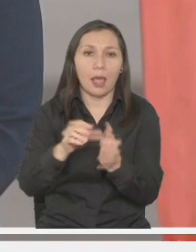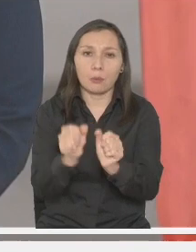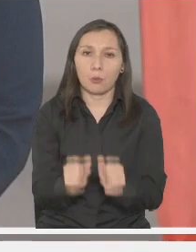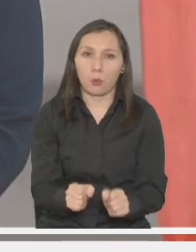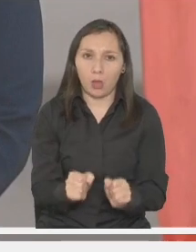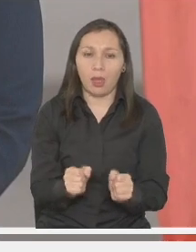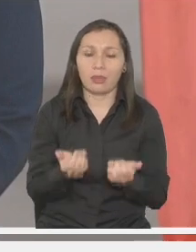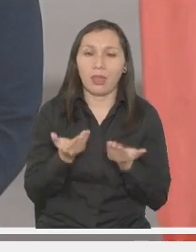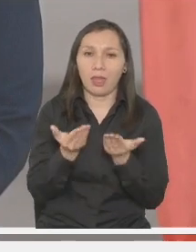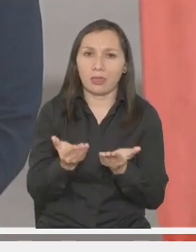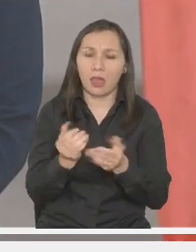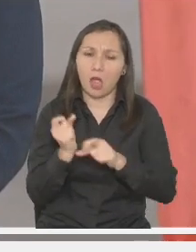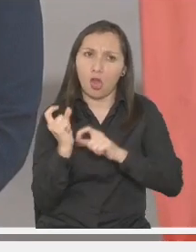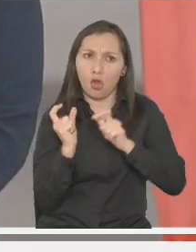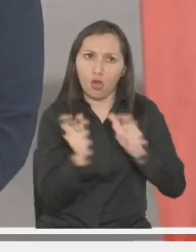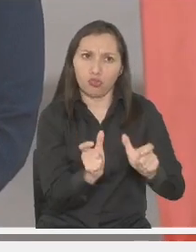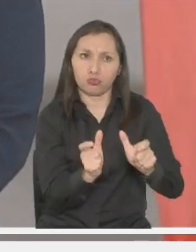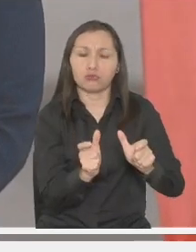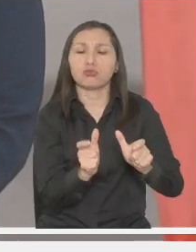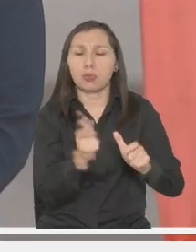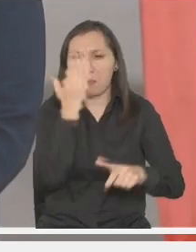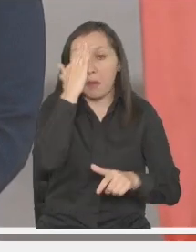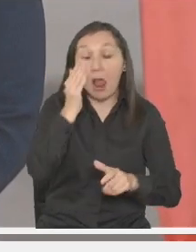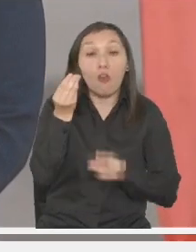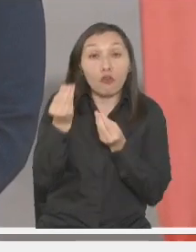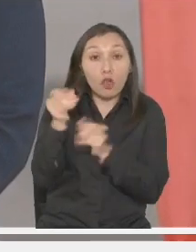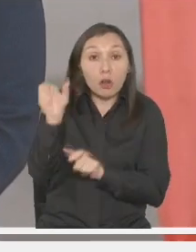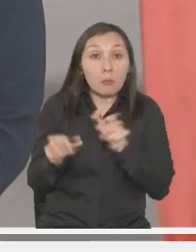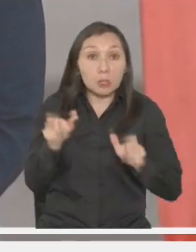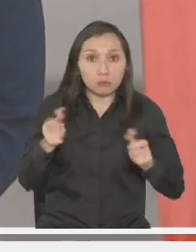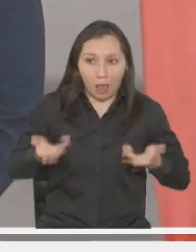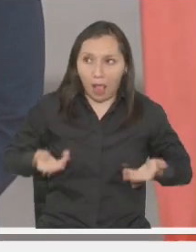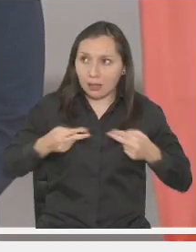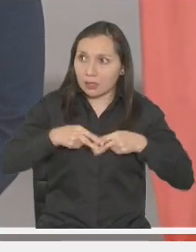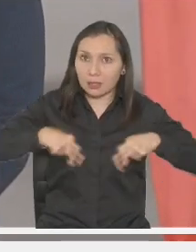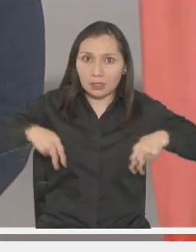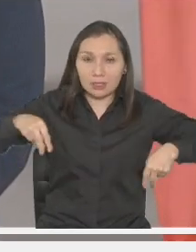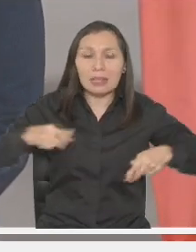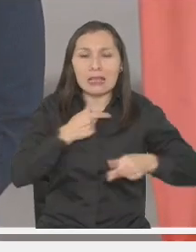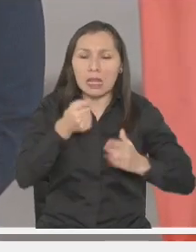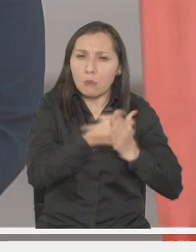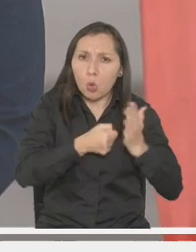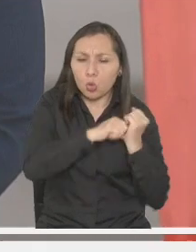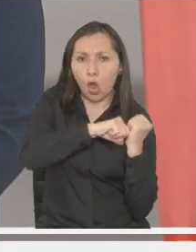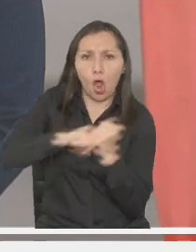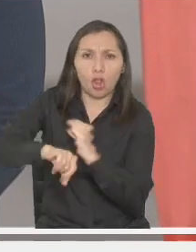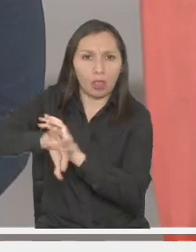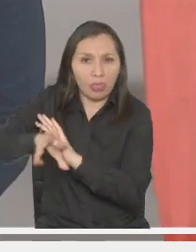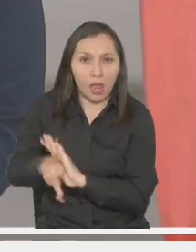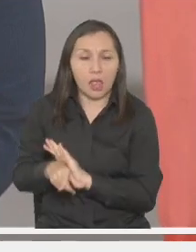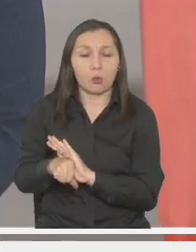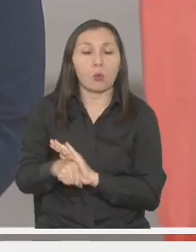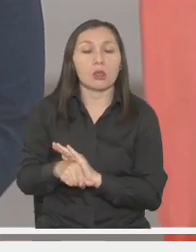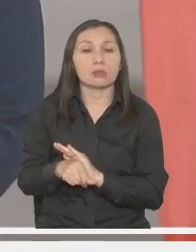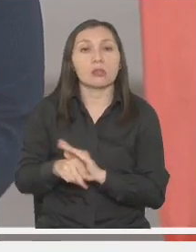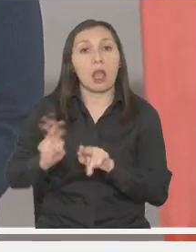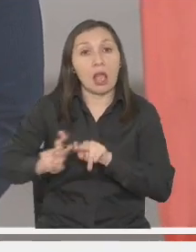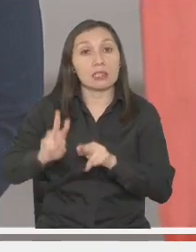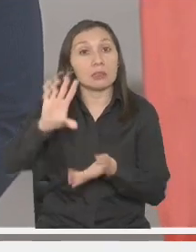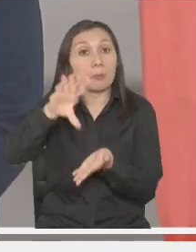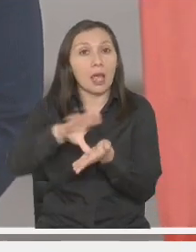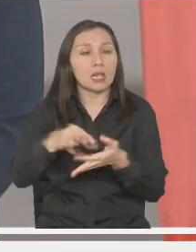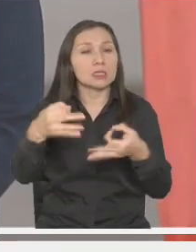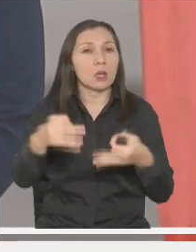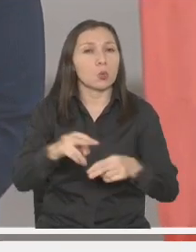poder darle tregua a los malos. Los buenos somos las personas que estamos acá, los que queremos luchar contra la delincuencia y hacer que nuestro país sea un